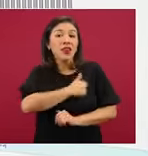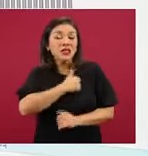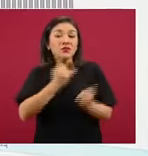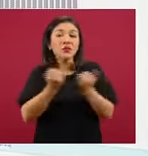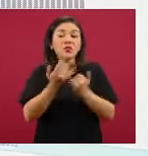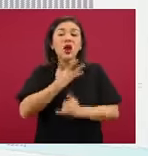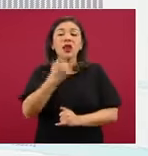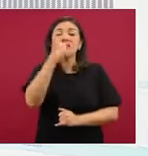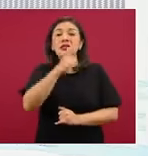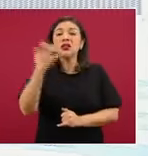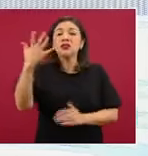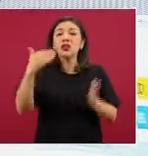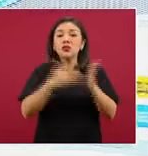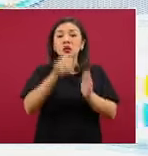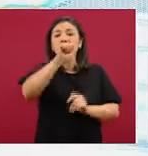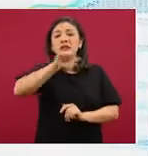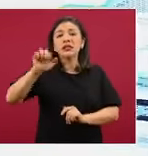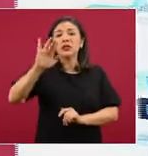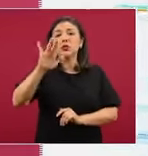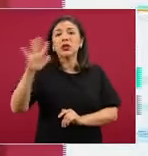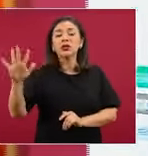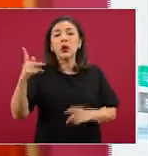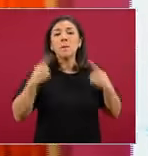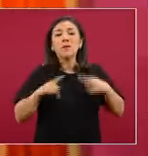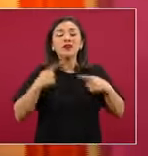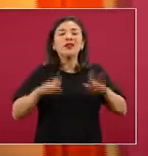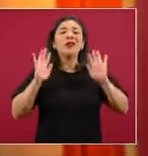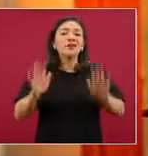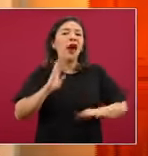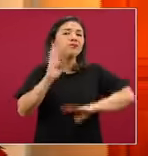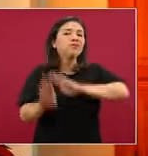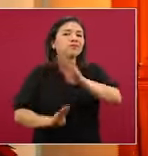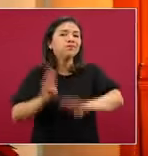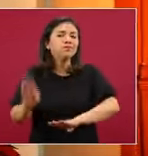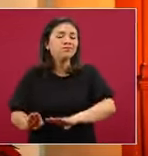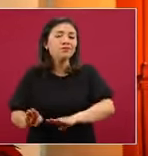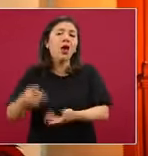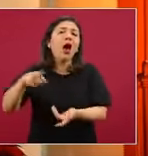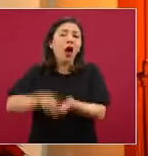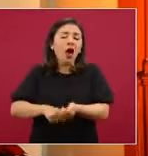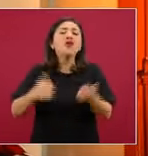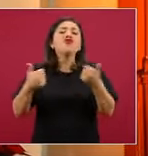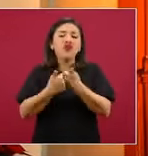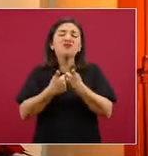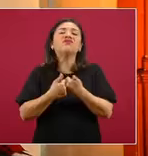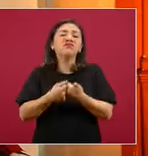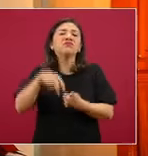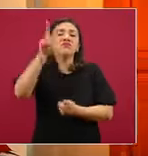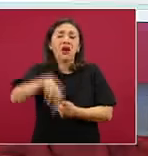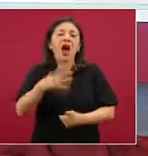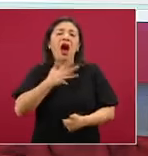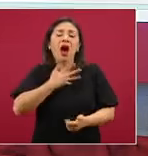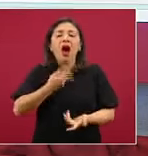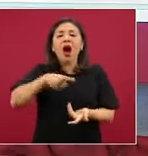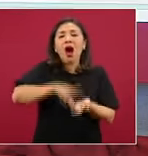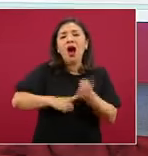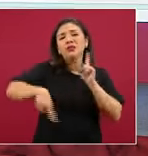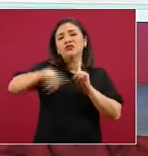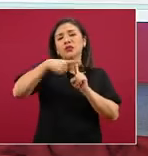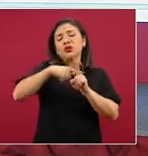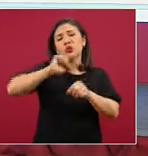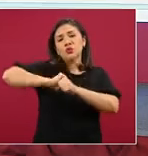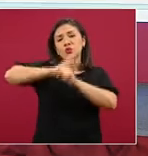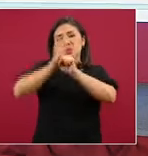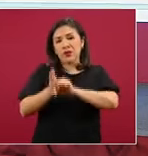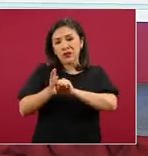tenemos 105.655 personas que han fallecido y que están confirmadas por infección del virus